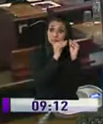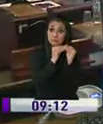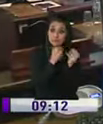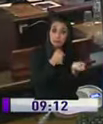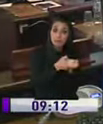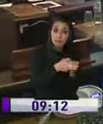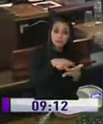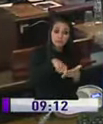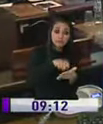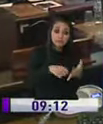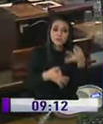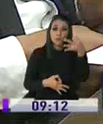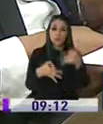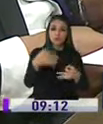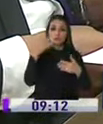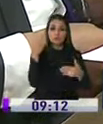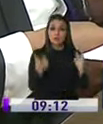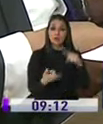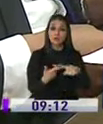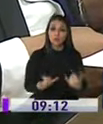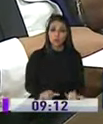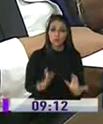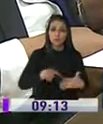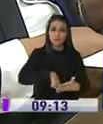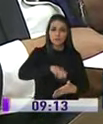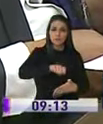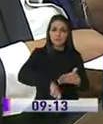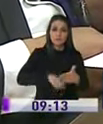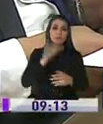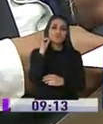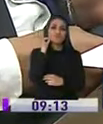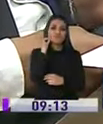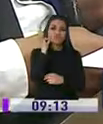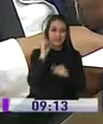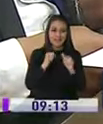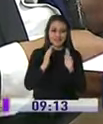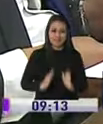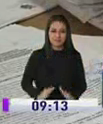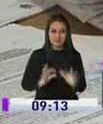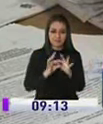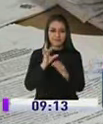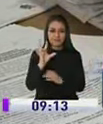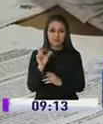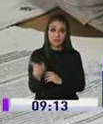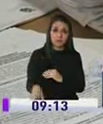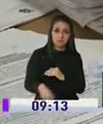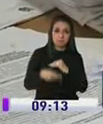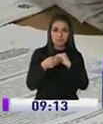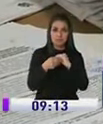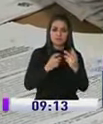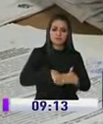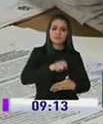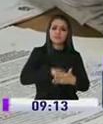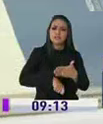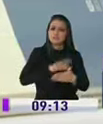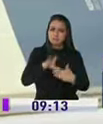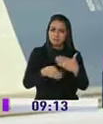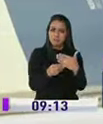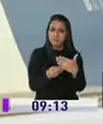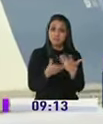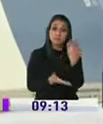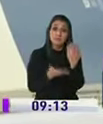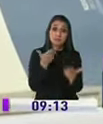de juicio. Hasta el momento los documentos cuentan con la firma de Marcia Arregui de País. A ella se habría sumado una firma adicional y no se